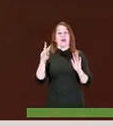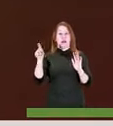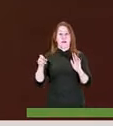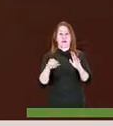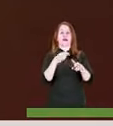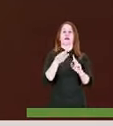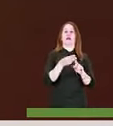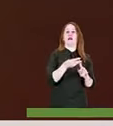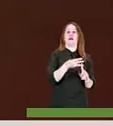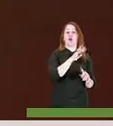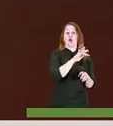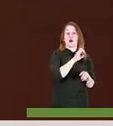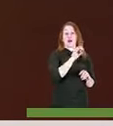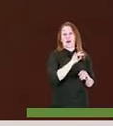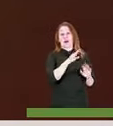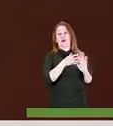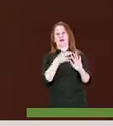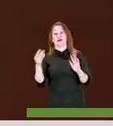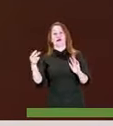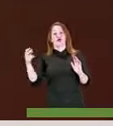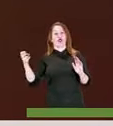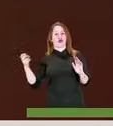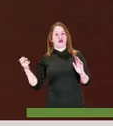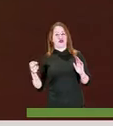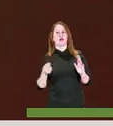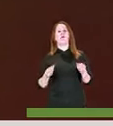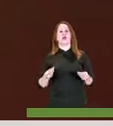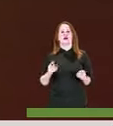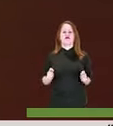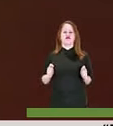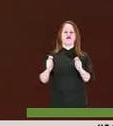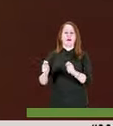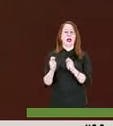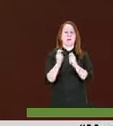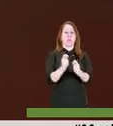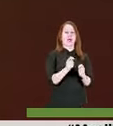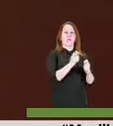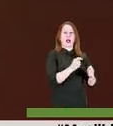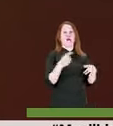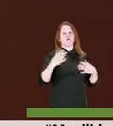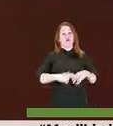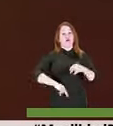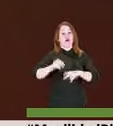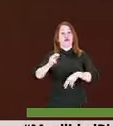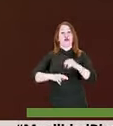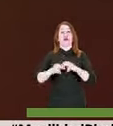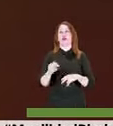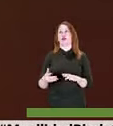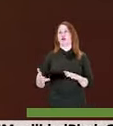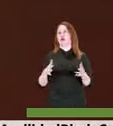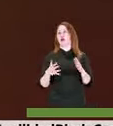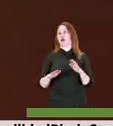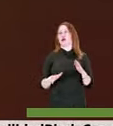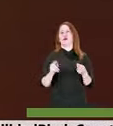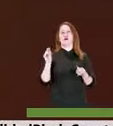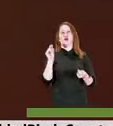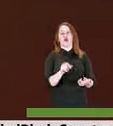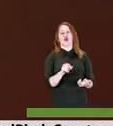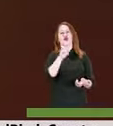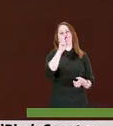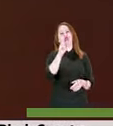a mediados del segundo semestre para poder estar adjudicando estas obras que van a generar alrededor de, es una inversión cercana a los